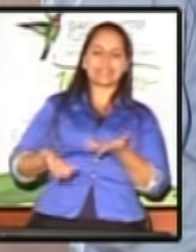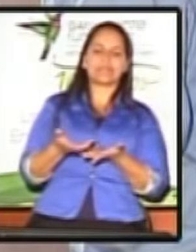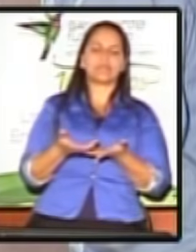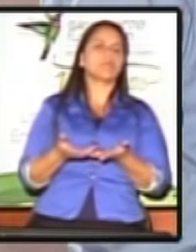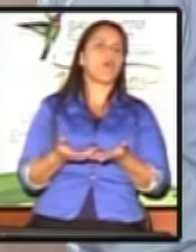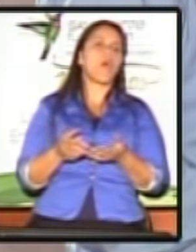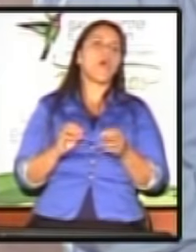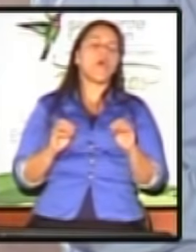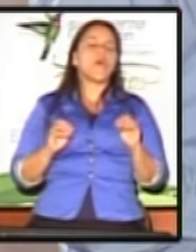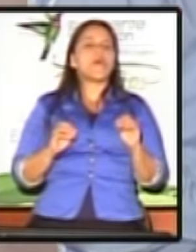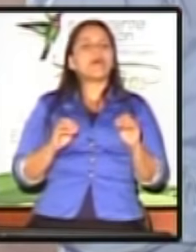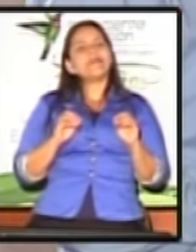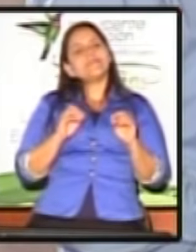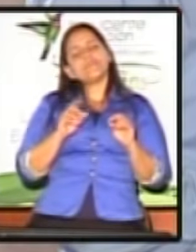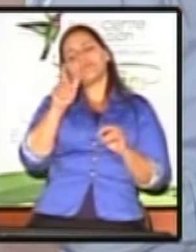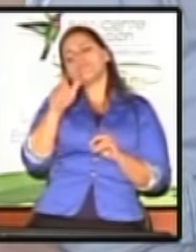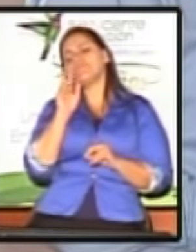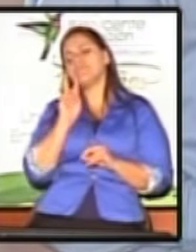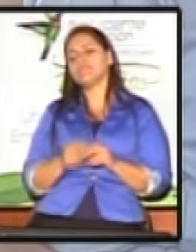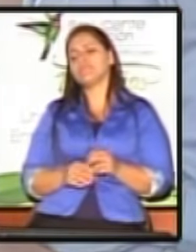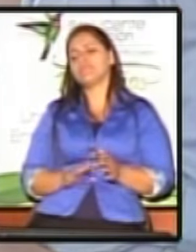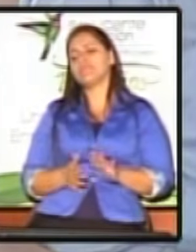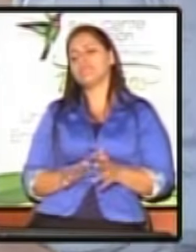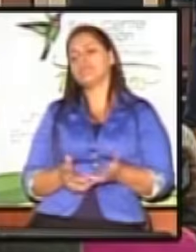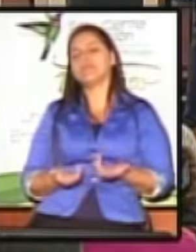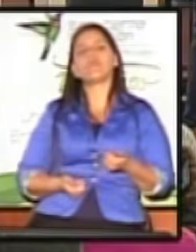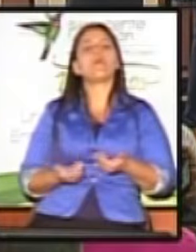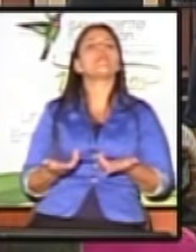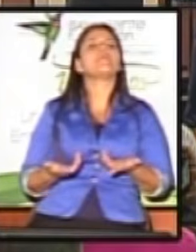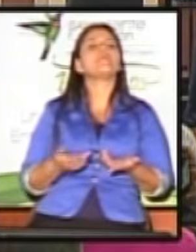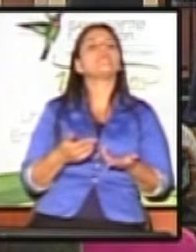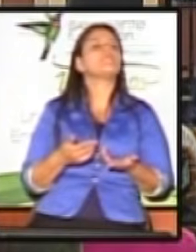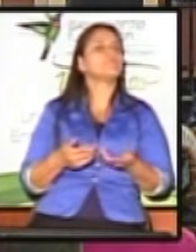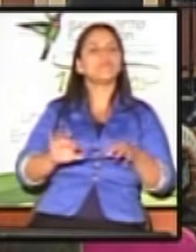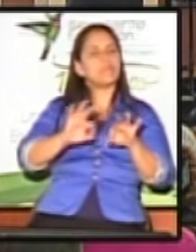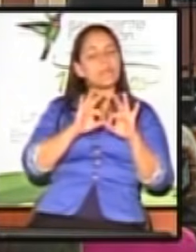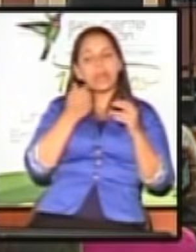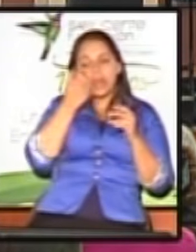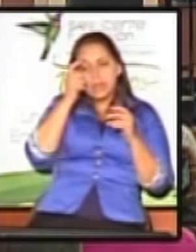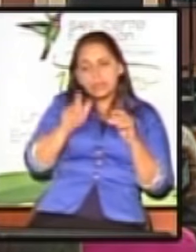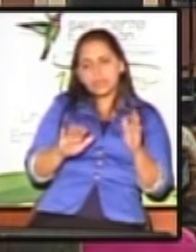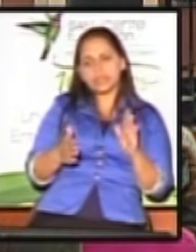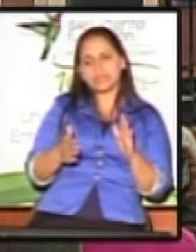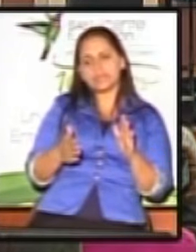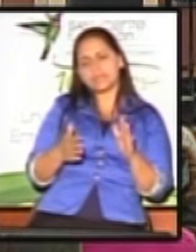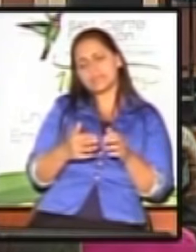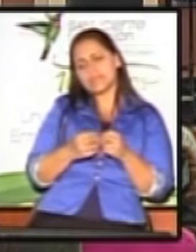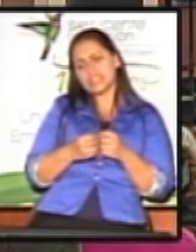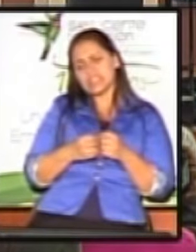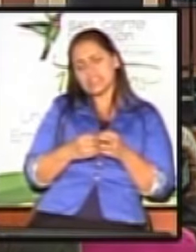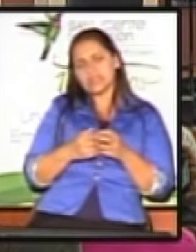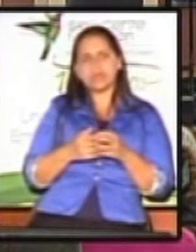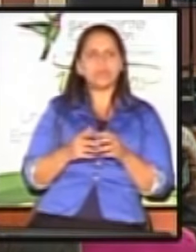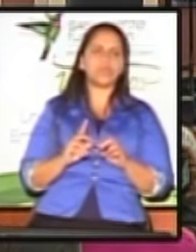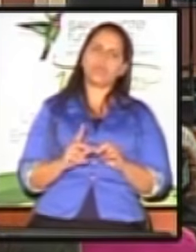o una mirada expectante sobre el que va a morir, como les mostraba al principio de la charla. Pero se los digo, la